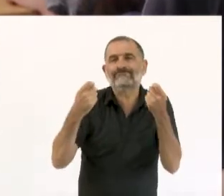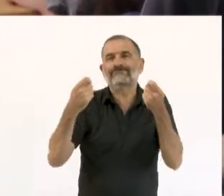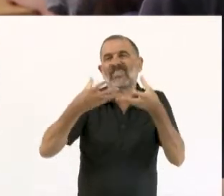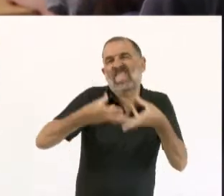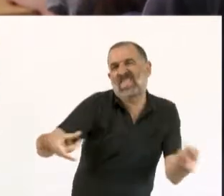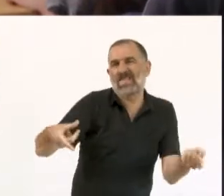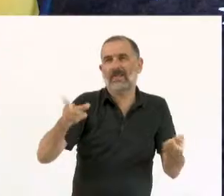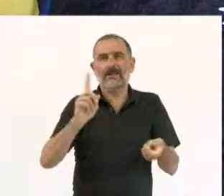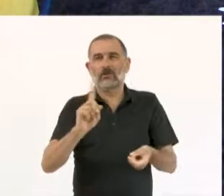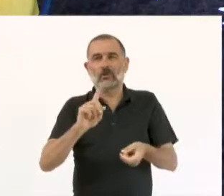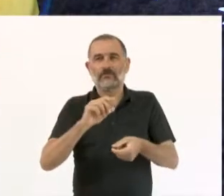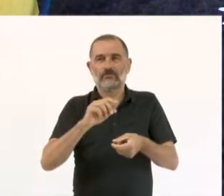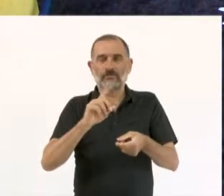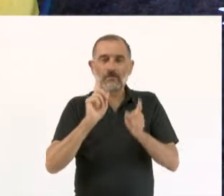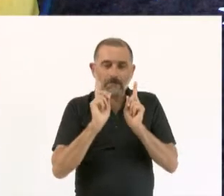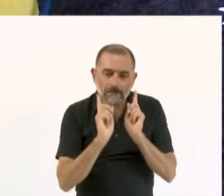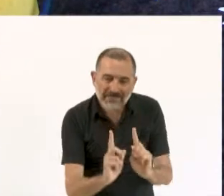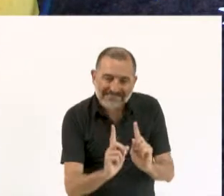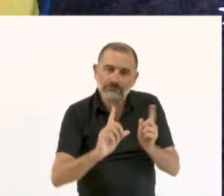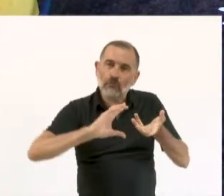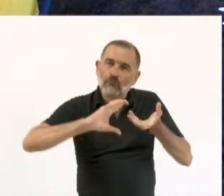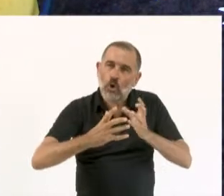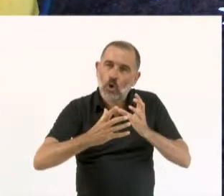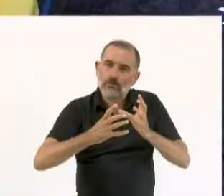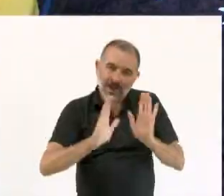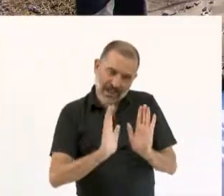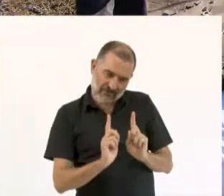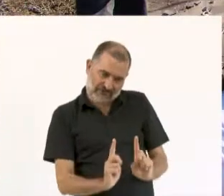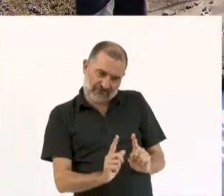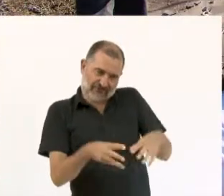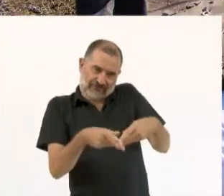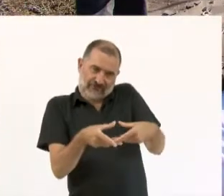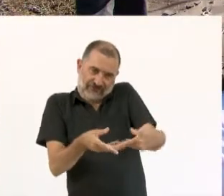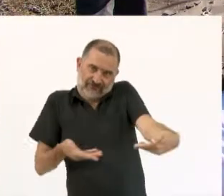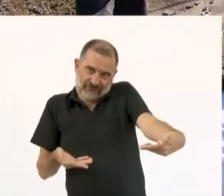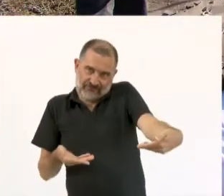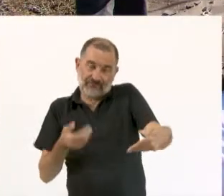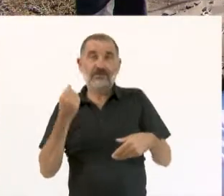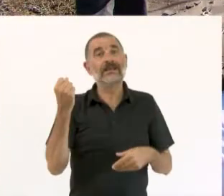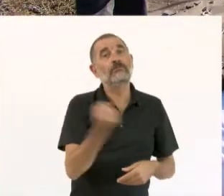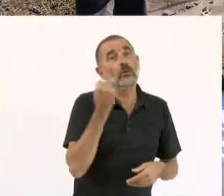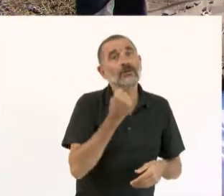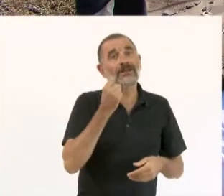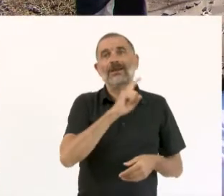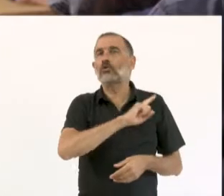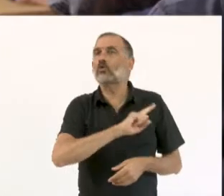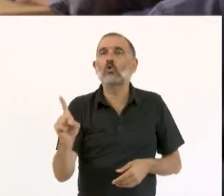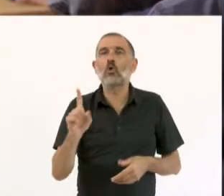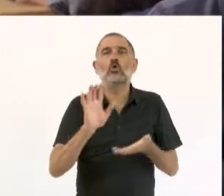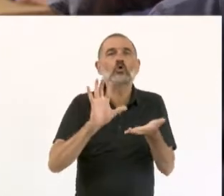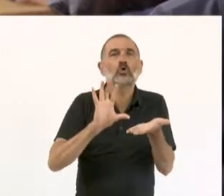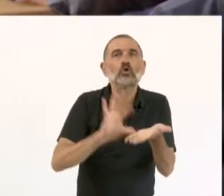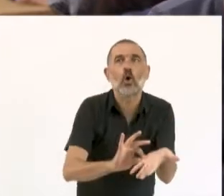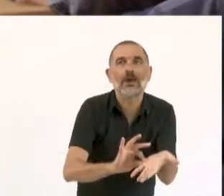o la misma posición de entierro del cuerpo también está diciendo muchísimo. Fundamental que no toquen el esqueleto, que nos